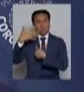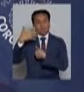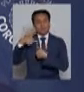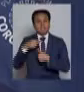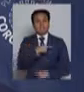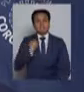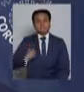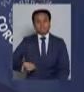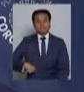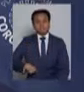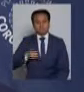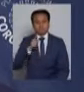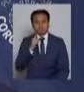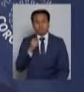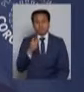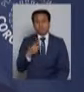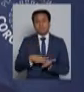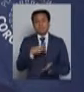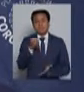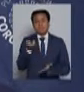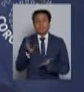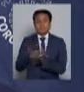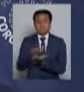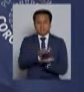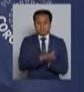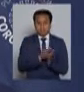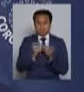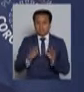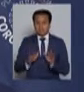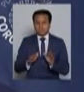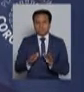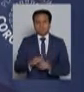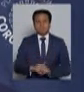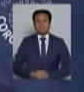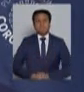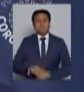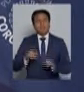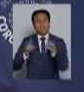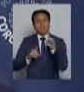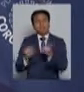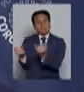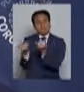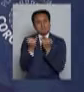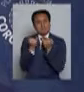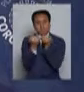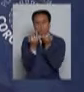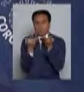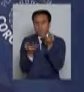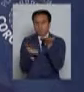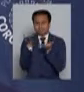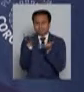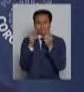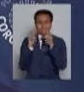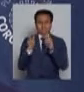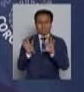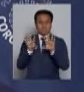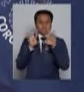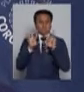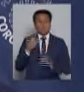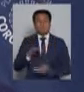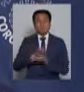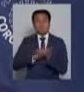en sexto lugar está China con 3.200 fallecidos. Y algunas cifras son realmente